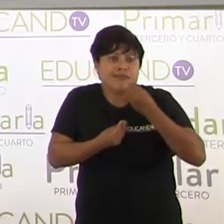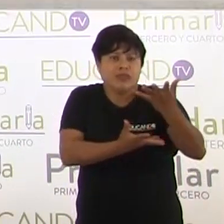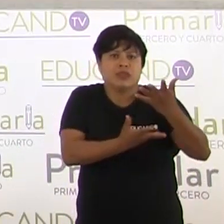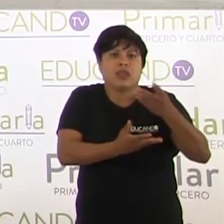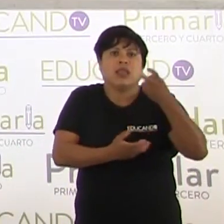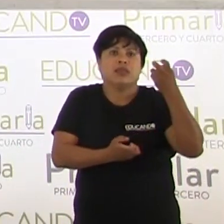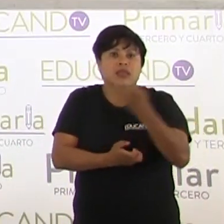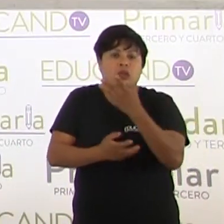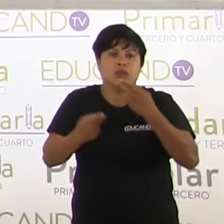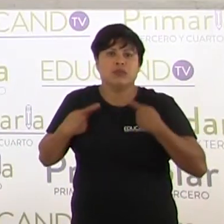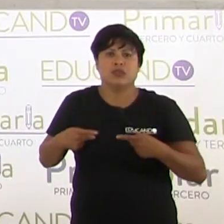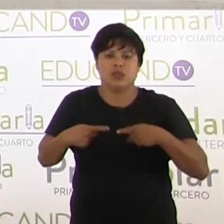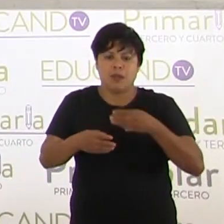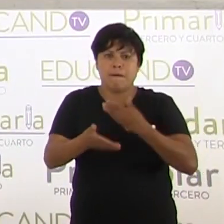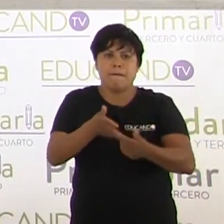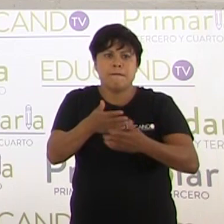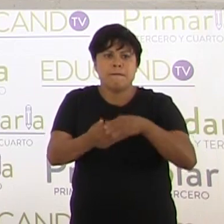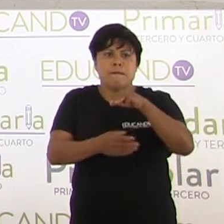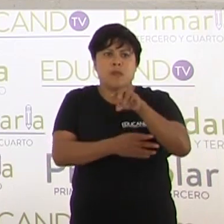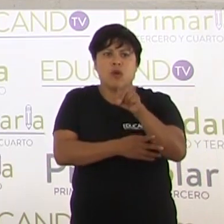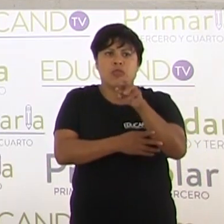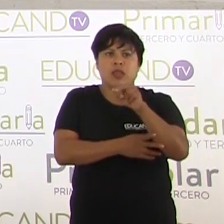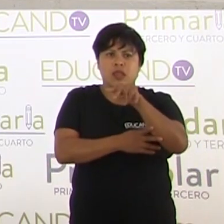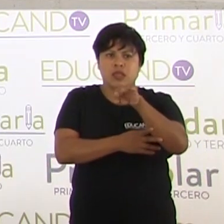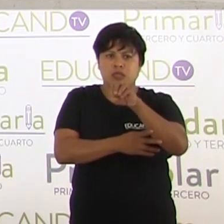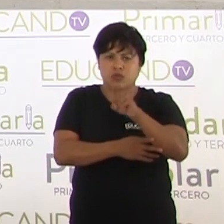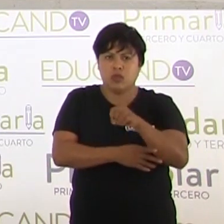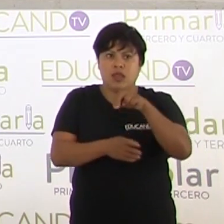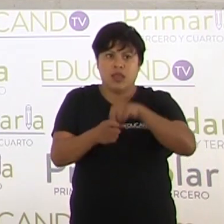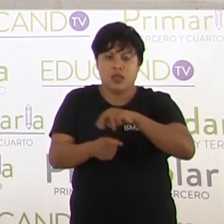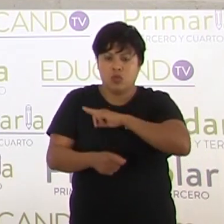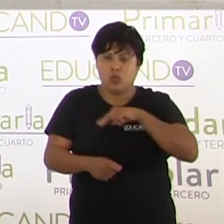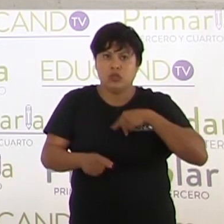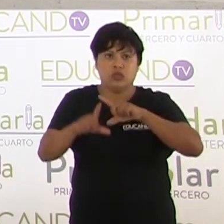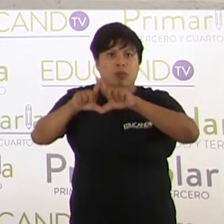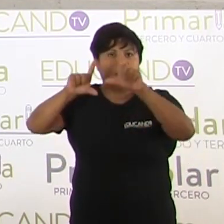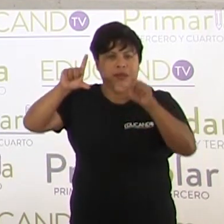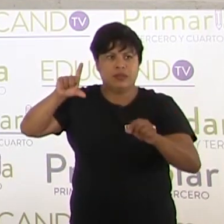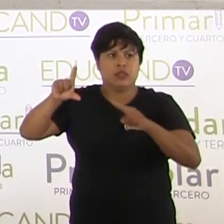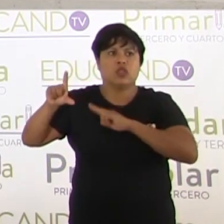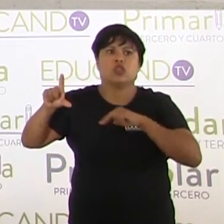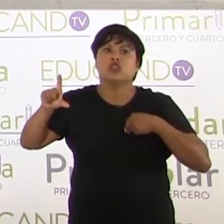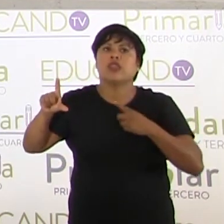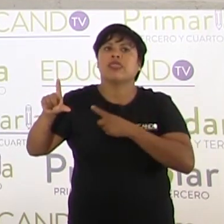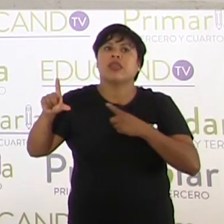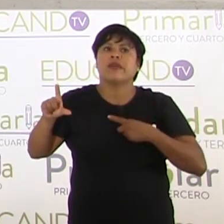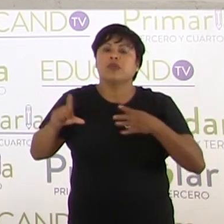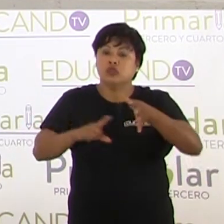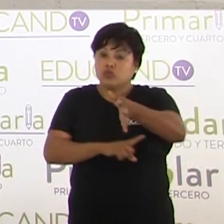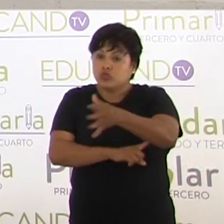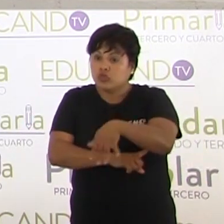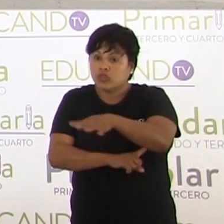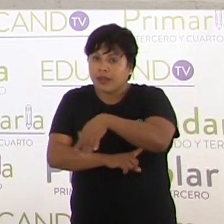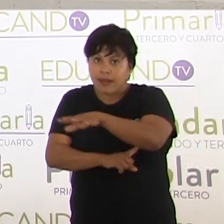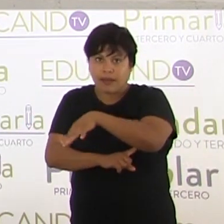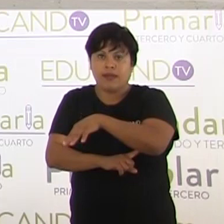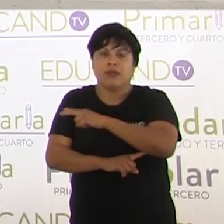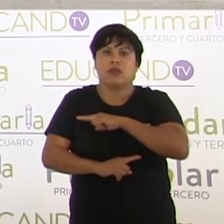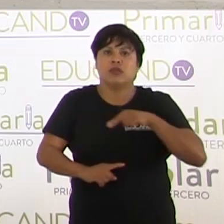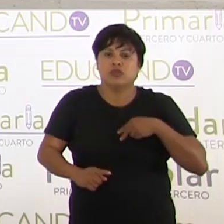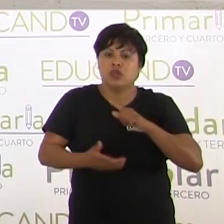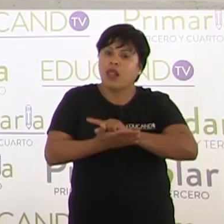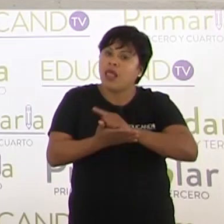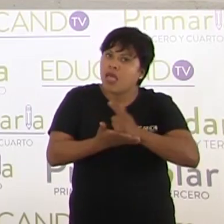realizar entonces el modernismo en nuestro país, y que debemos de buscar en